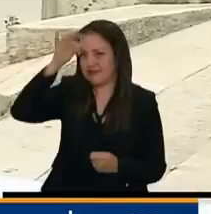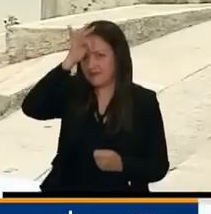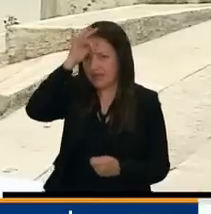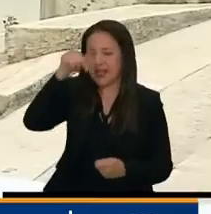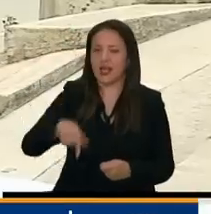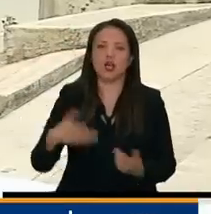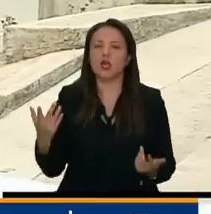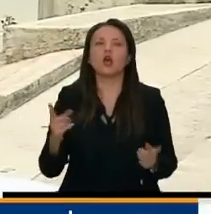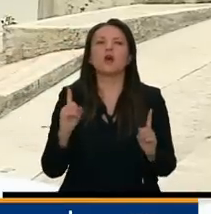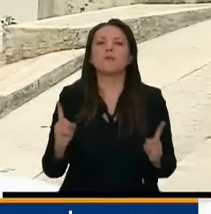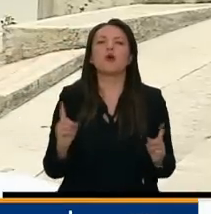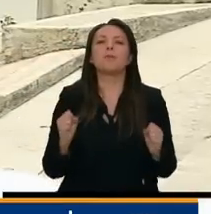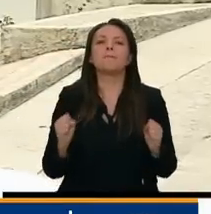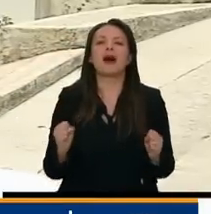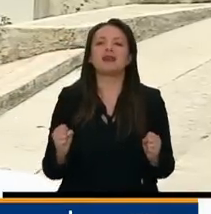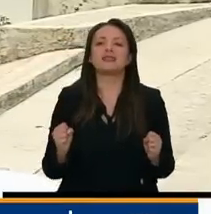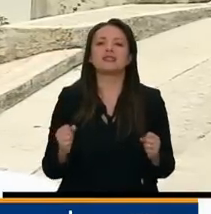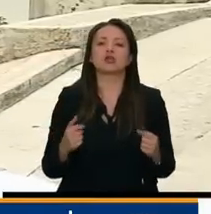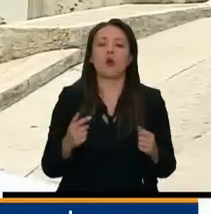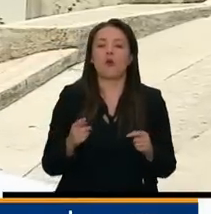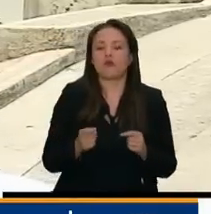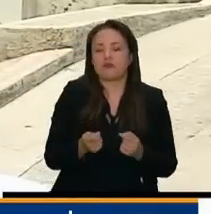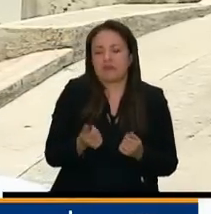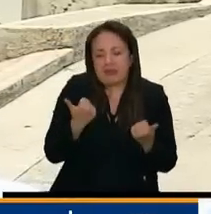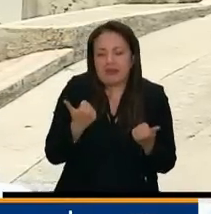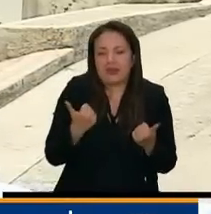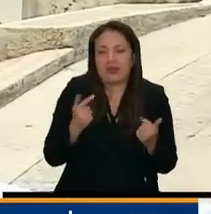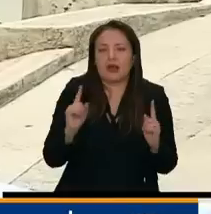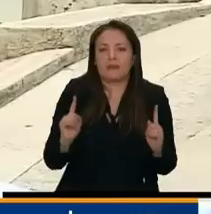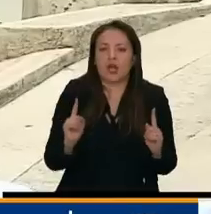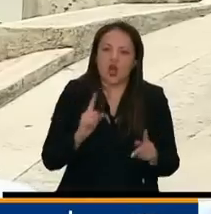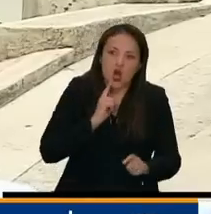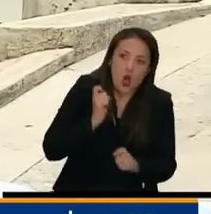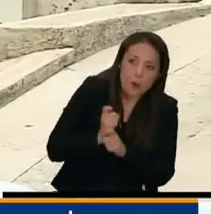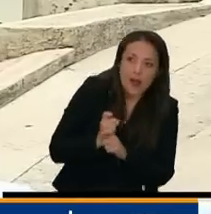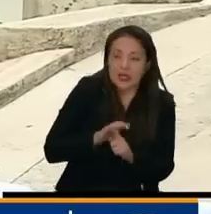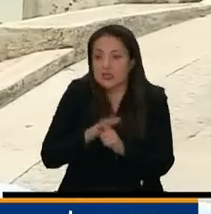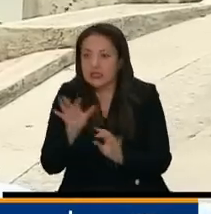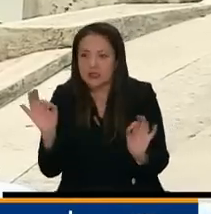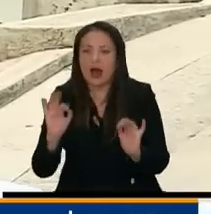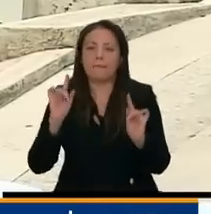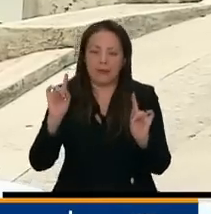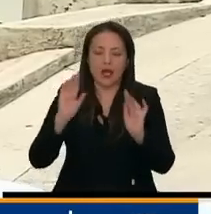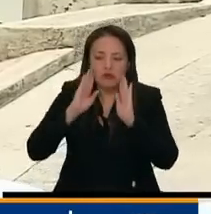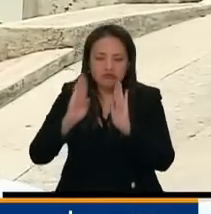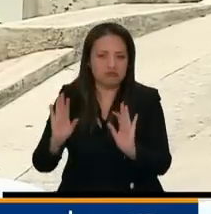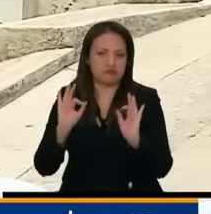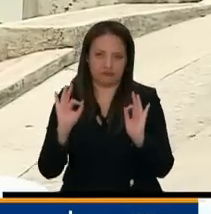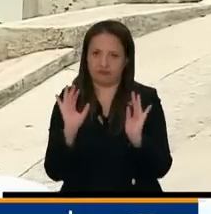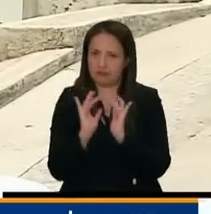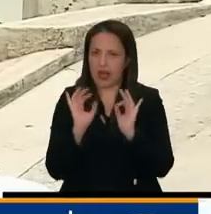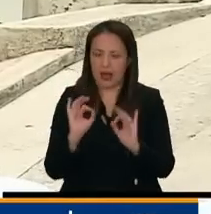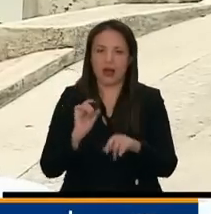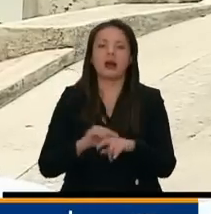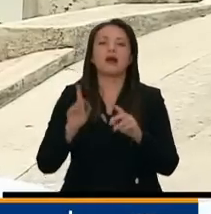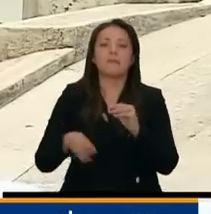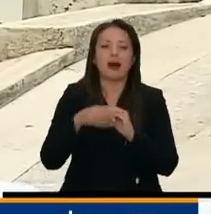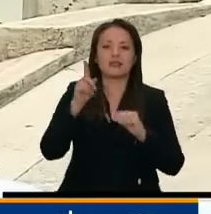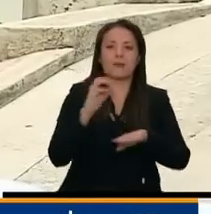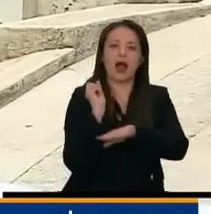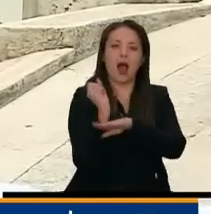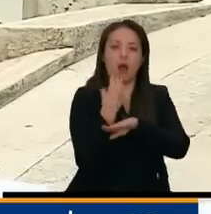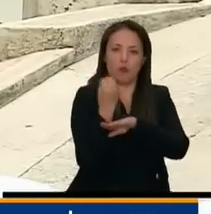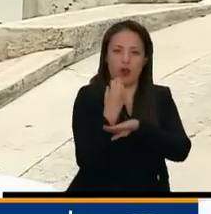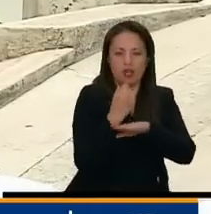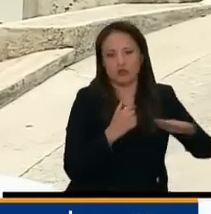Simplemente fueron por episodios pues transitorios, sin ninguna complicación. Los atendimos oportunamente, también con el servicio de ambulancia, porque